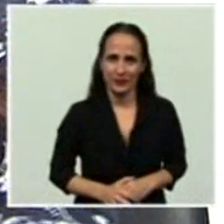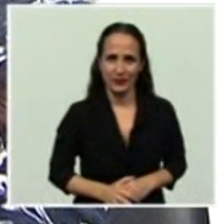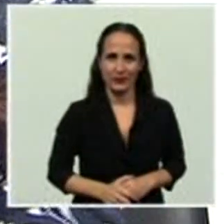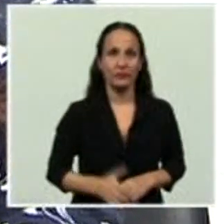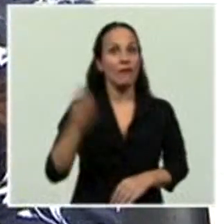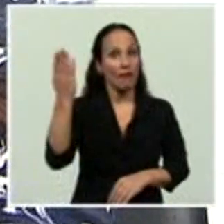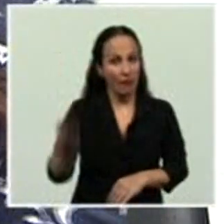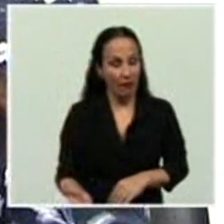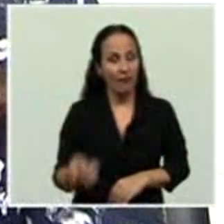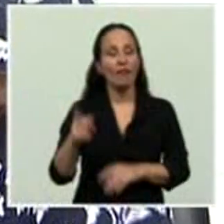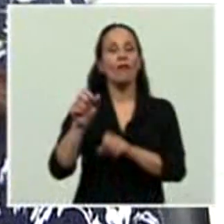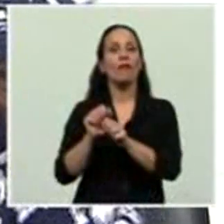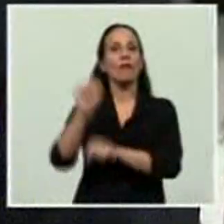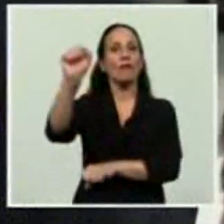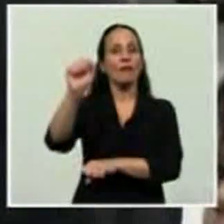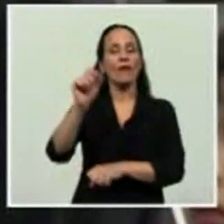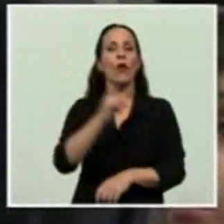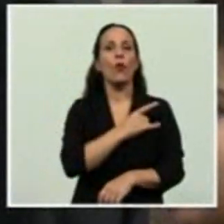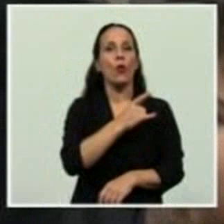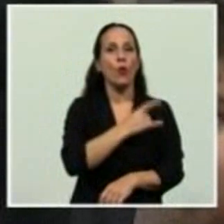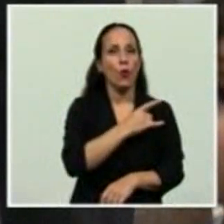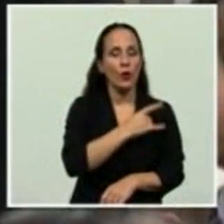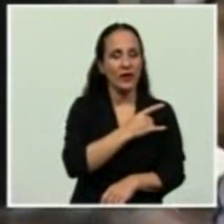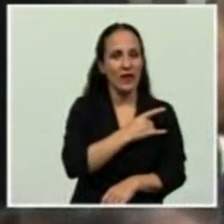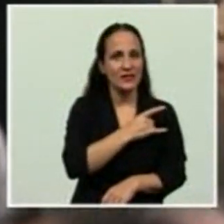es egresado de la